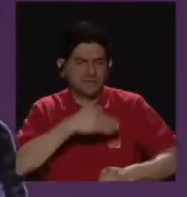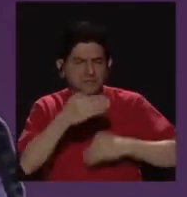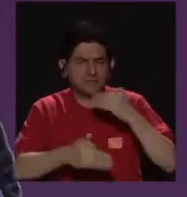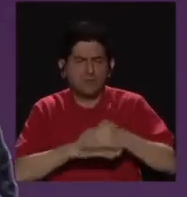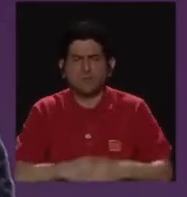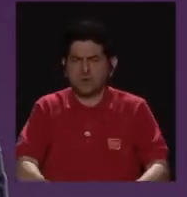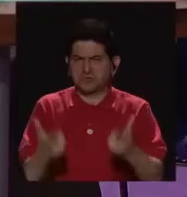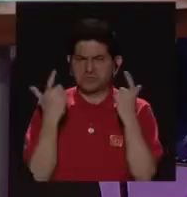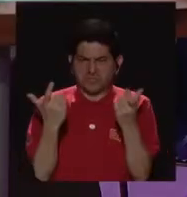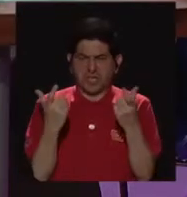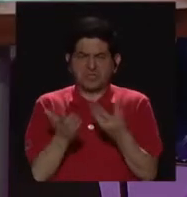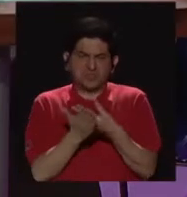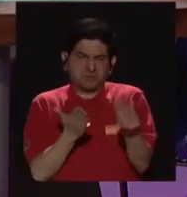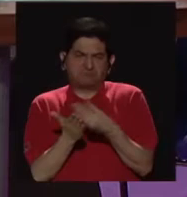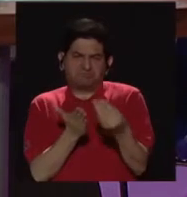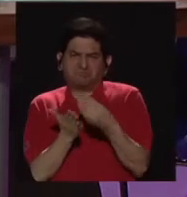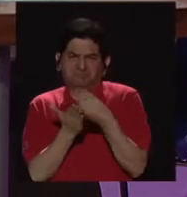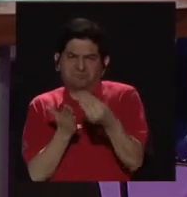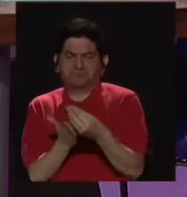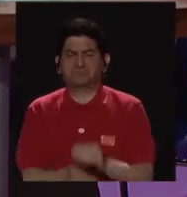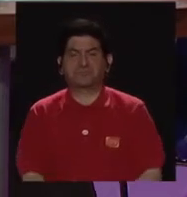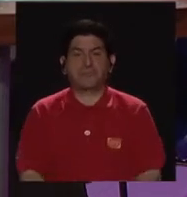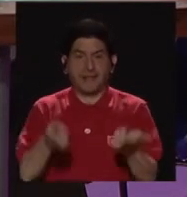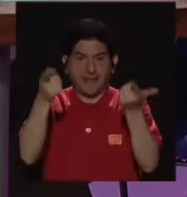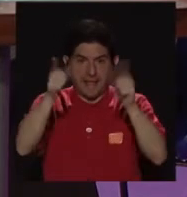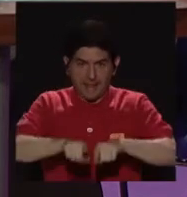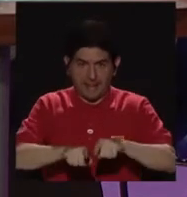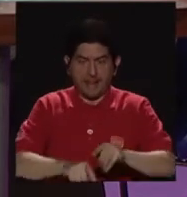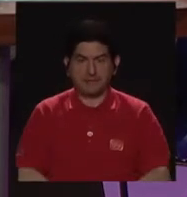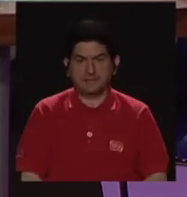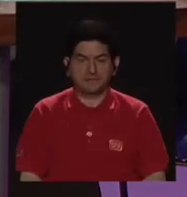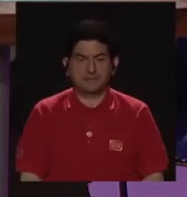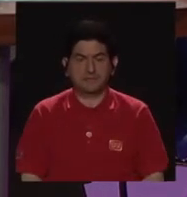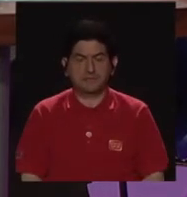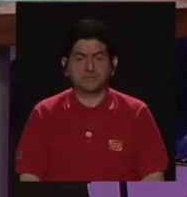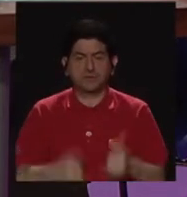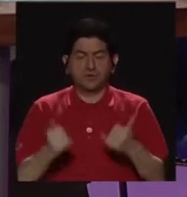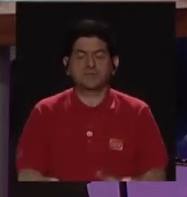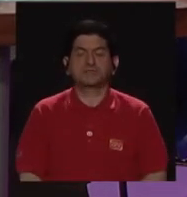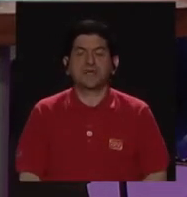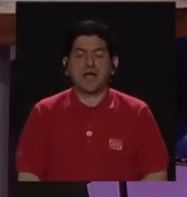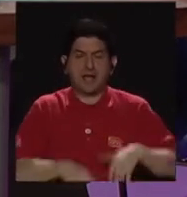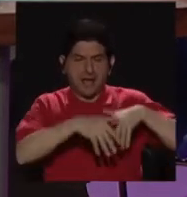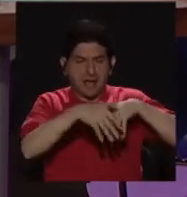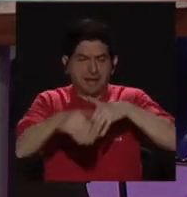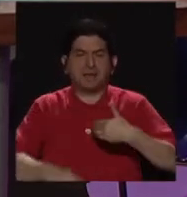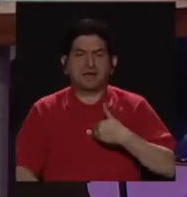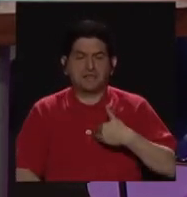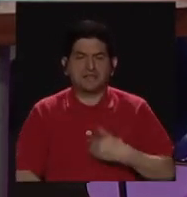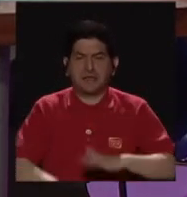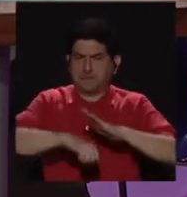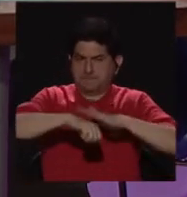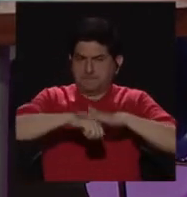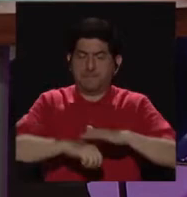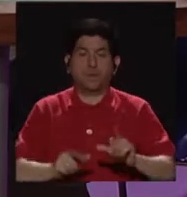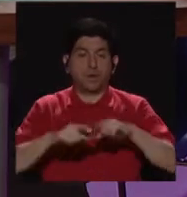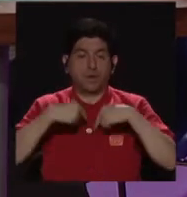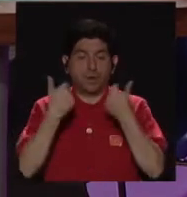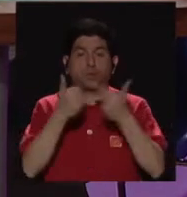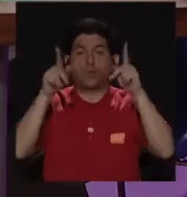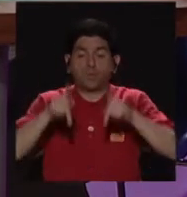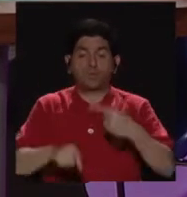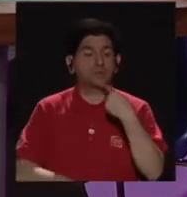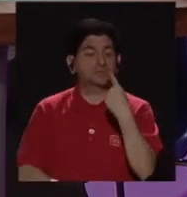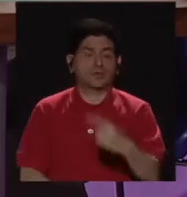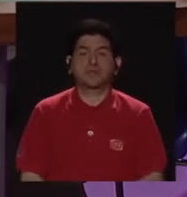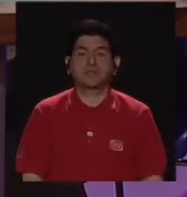consumista bueno el hecho de que ha sido para patentizada la marcha entonces que un grupo de personas viene y